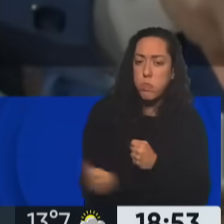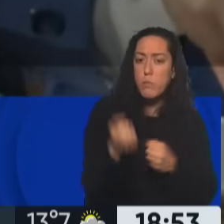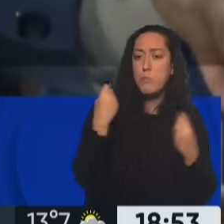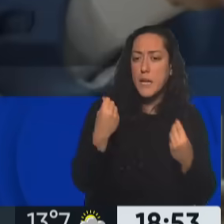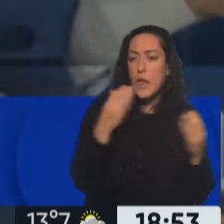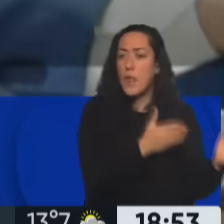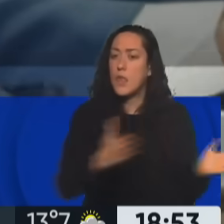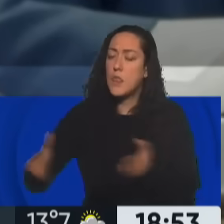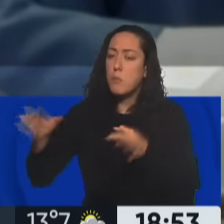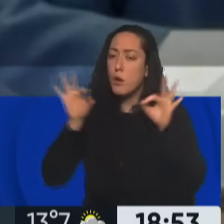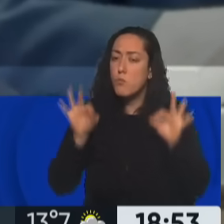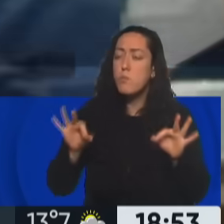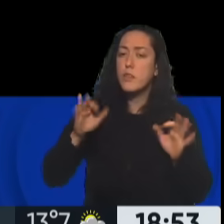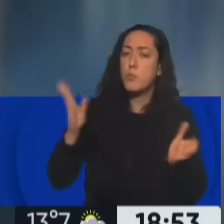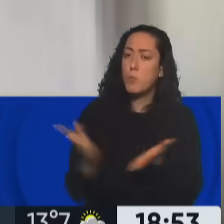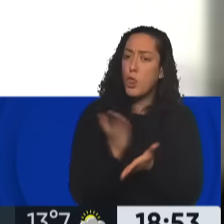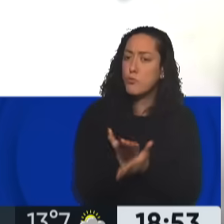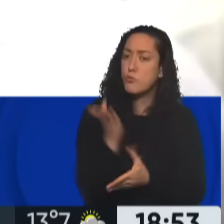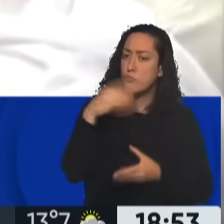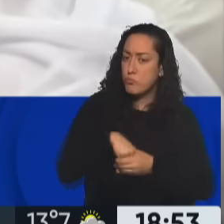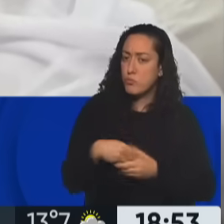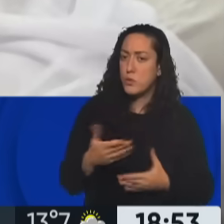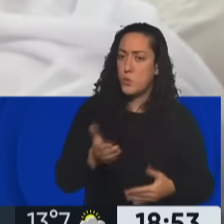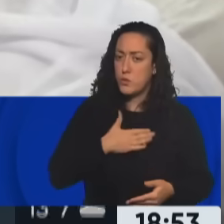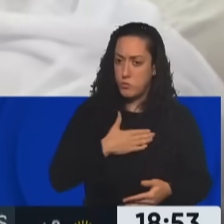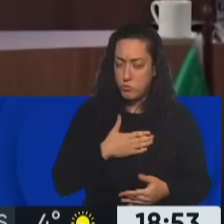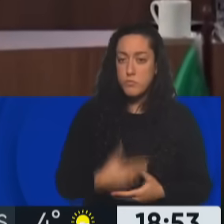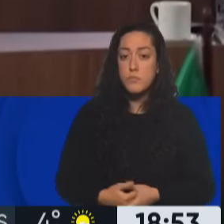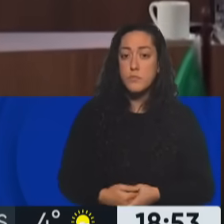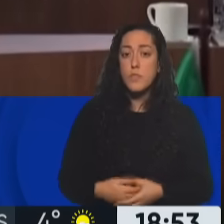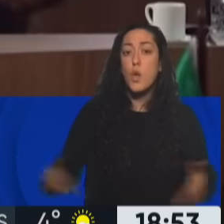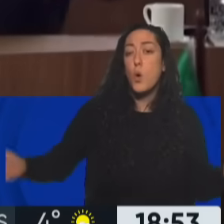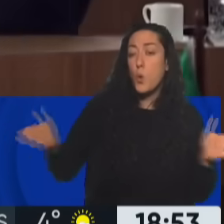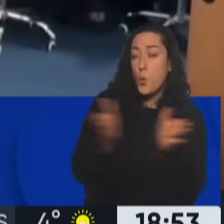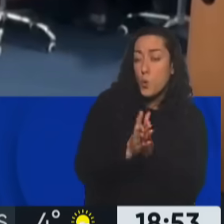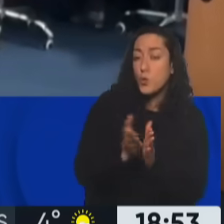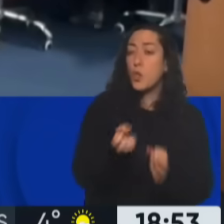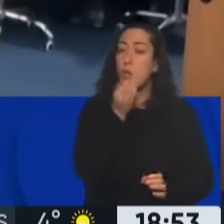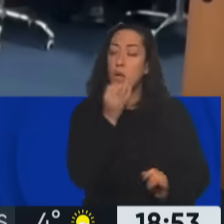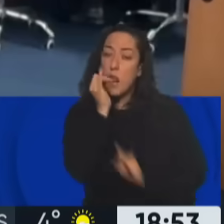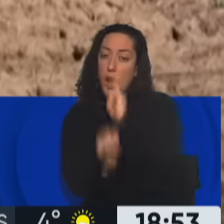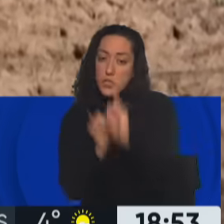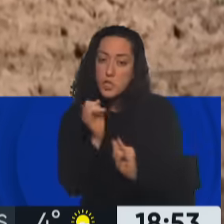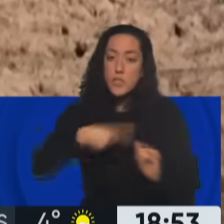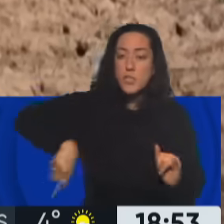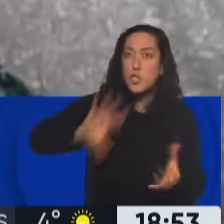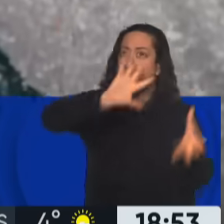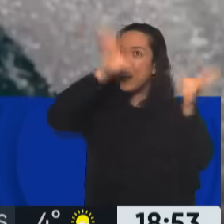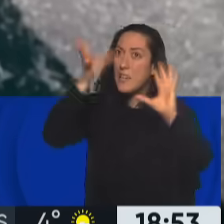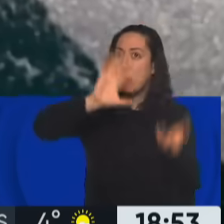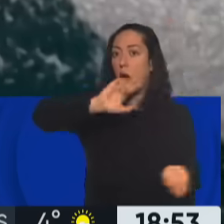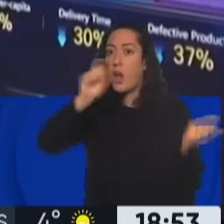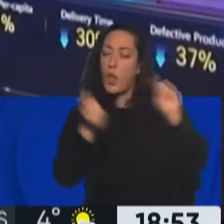as etapas das cadeias de valor. En la declaración conjunta, destacaron el compromiso con el cambio climático,